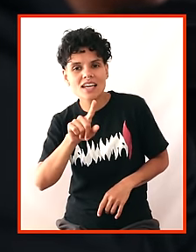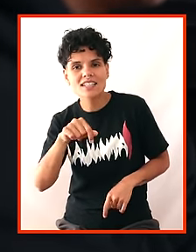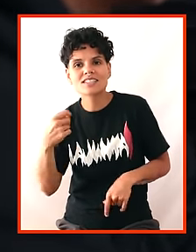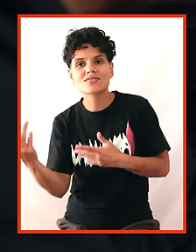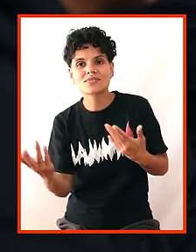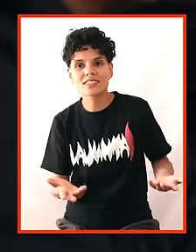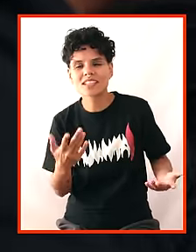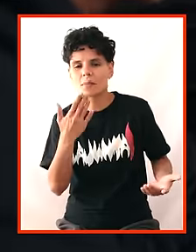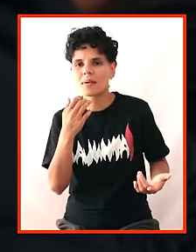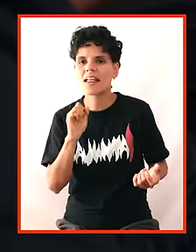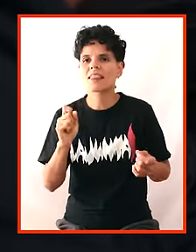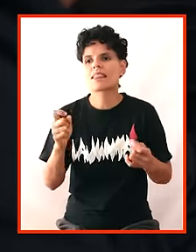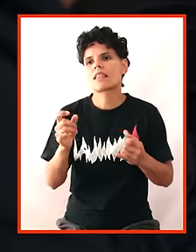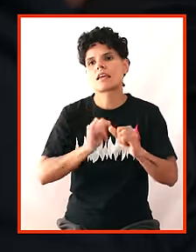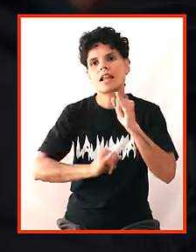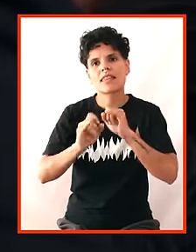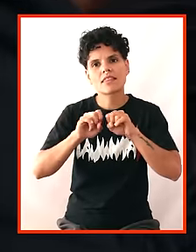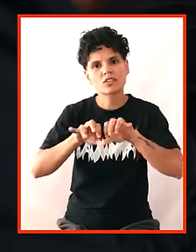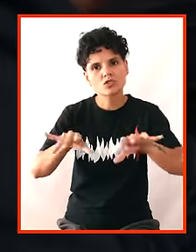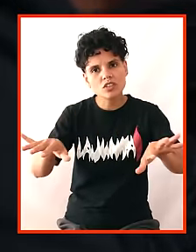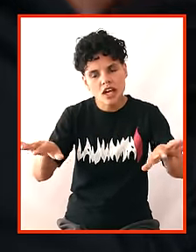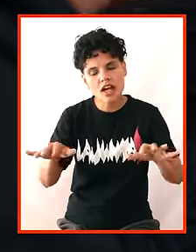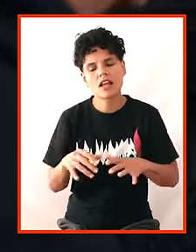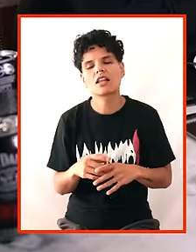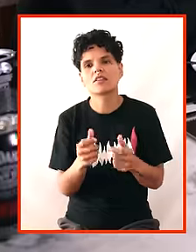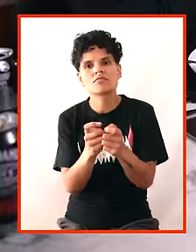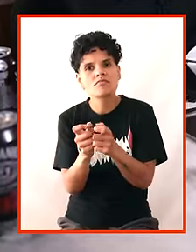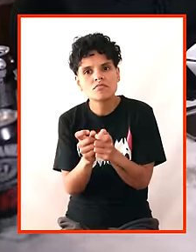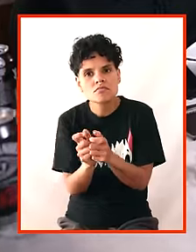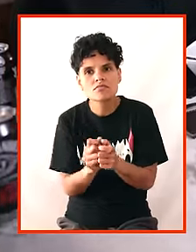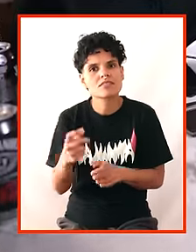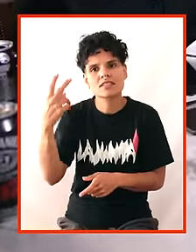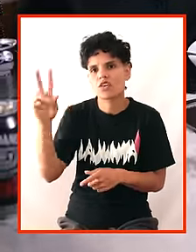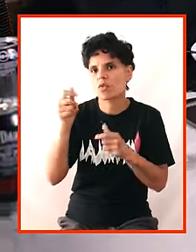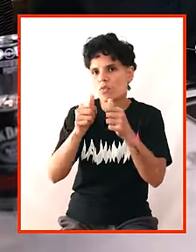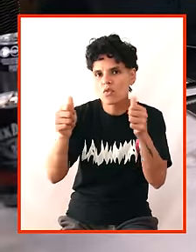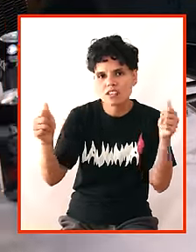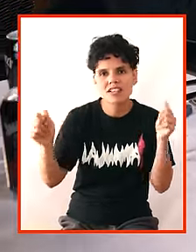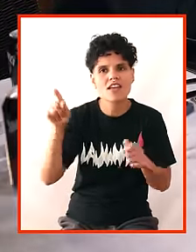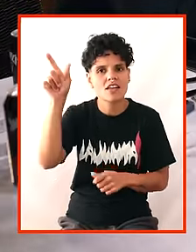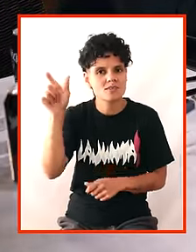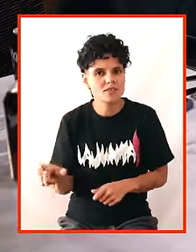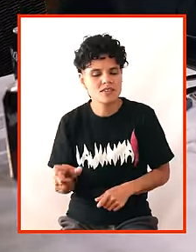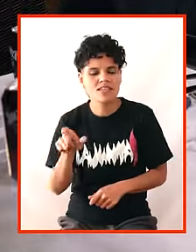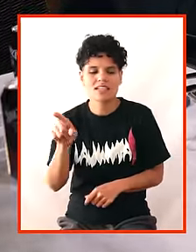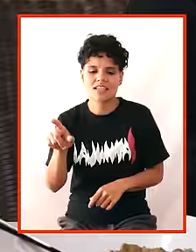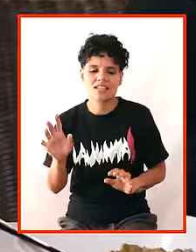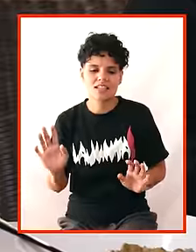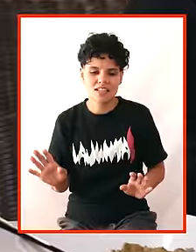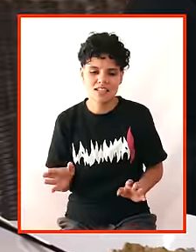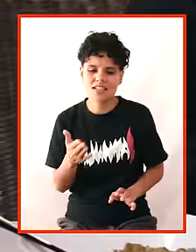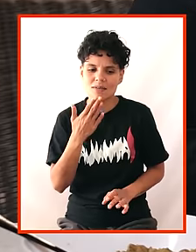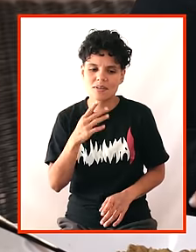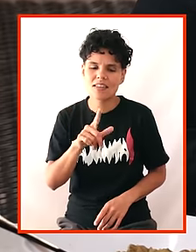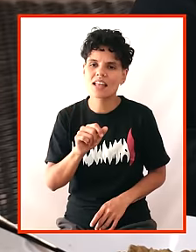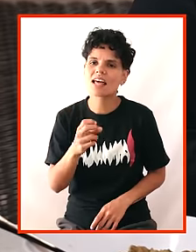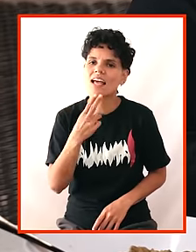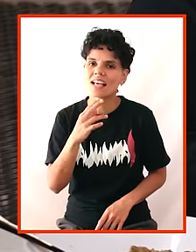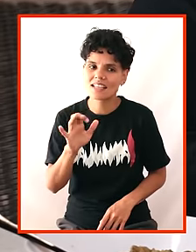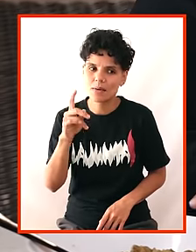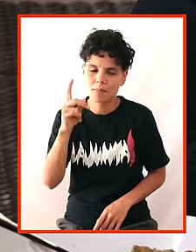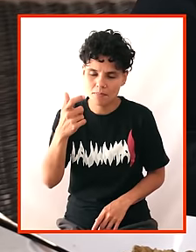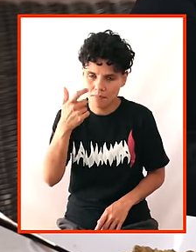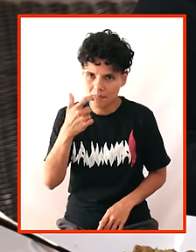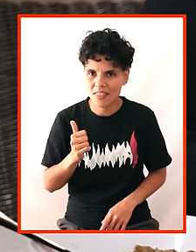sociales, todo eso, la campaña, todo lo armó Rodrigo. Talento puro. Rodrigo, además, creador del Late, la tele o yo.